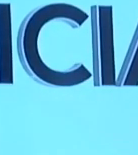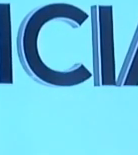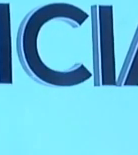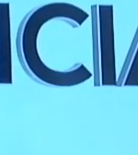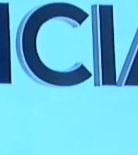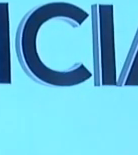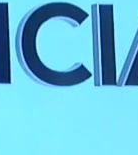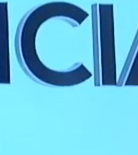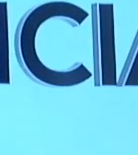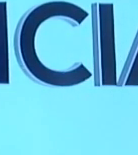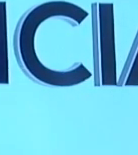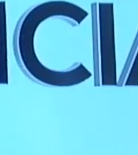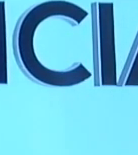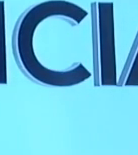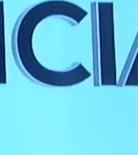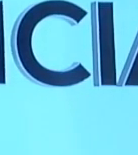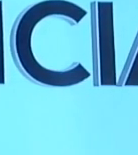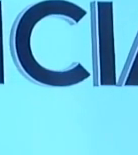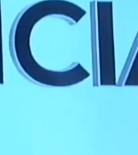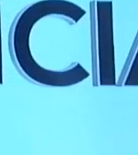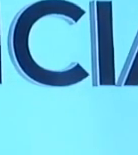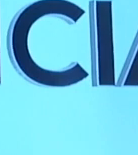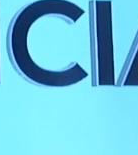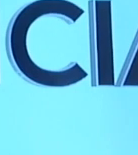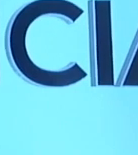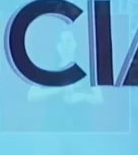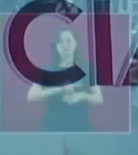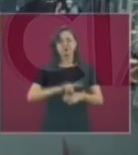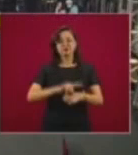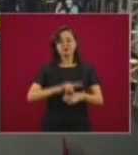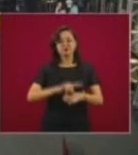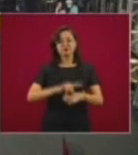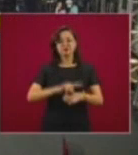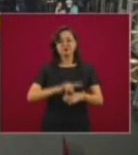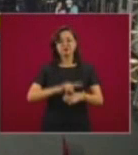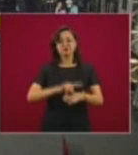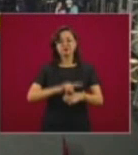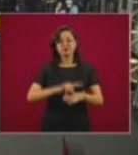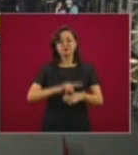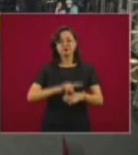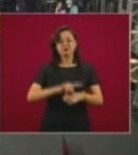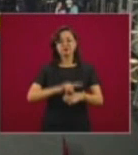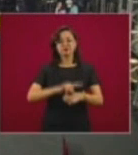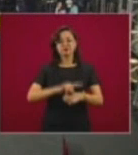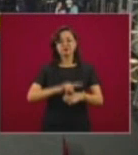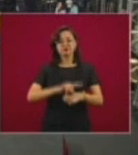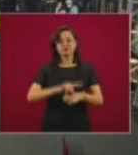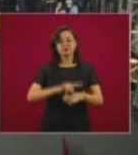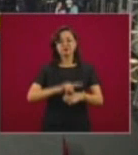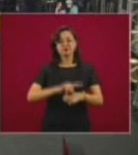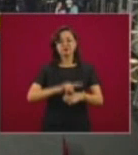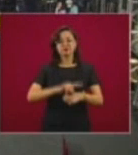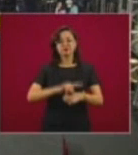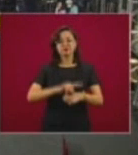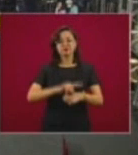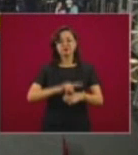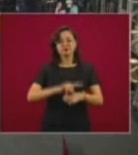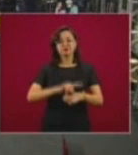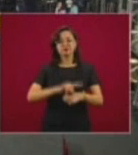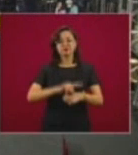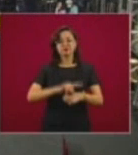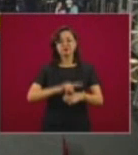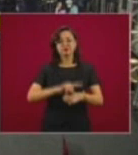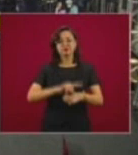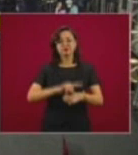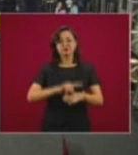mañanera, el presidente de la República está dando a conocer que va a mandar una iniciativa de ley para reformar lo que es el